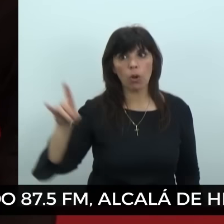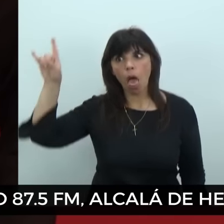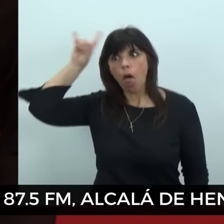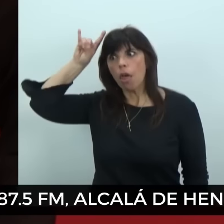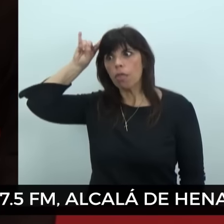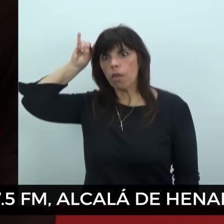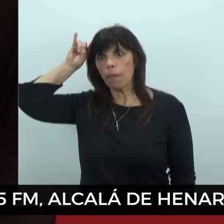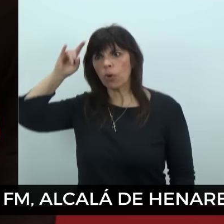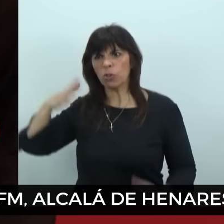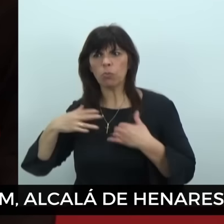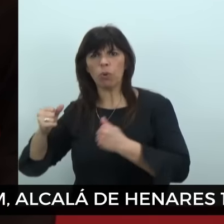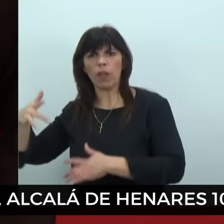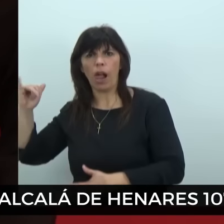amarga.